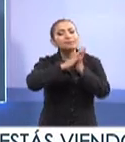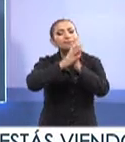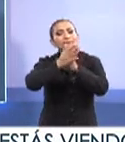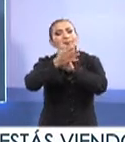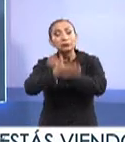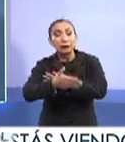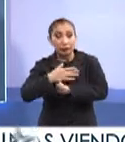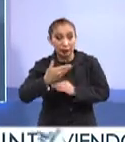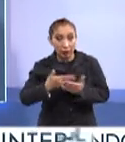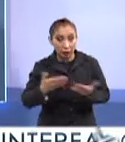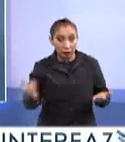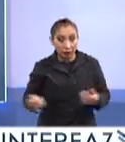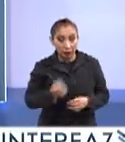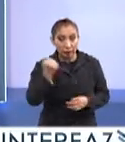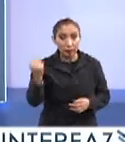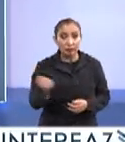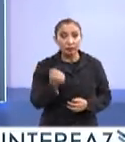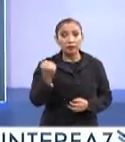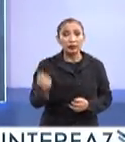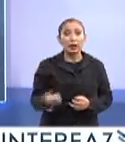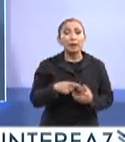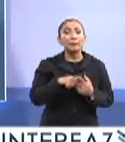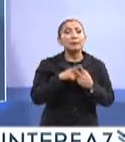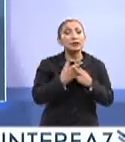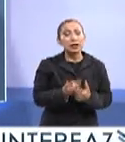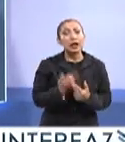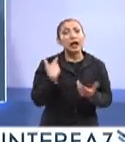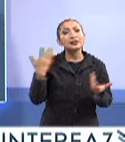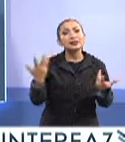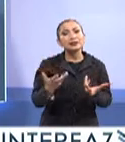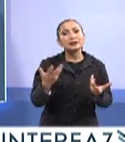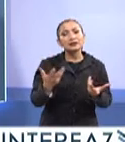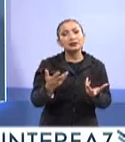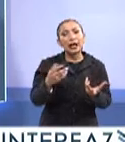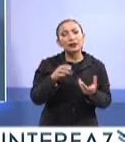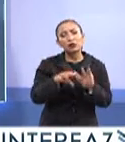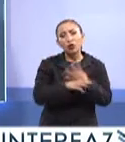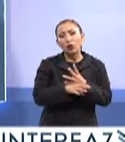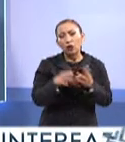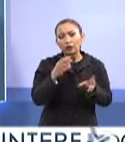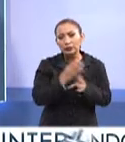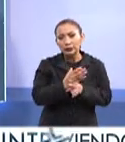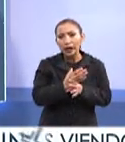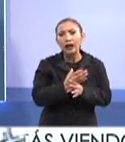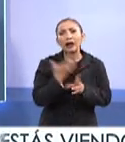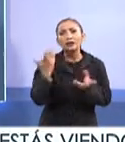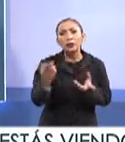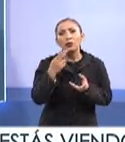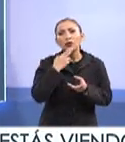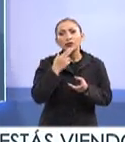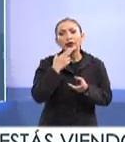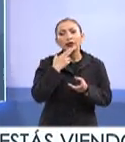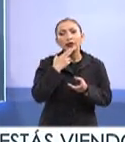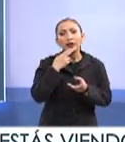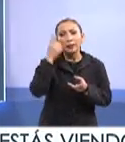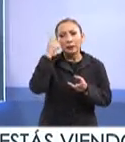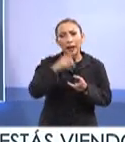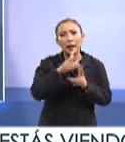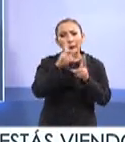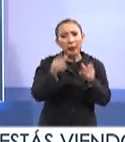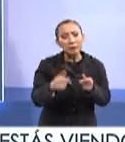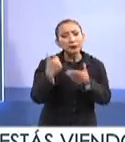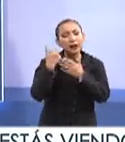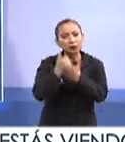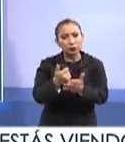evolucionando y por fortuna se comenzaron a establecer aristas que fueron aplicadas para la paz,